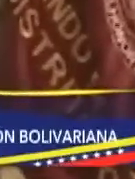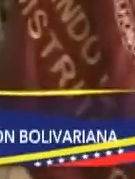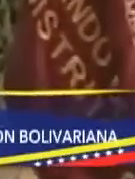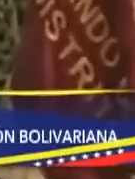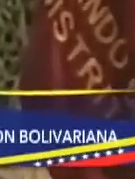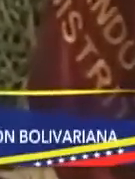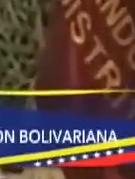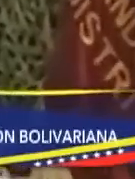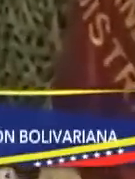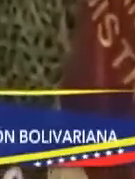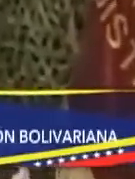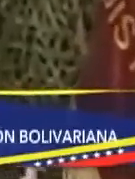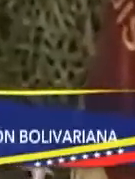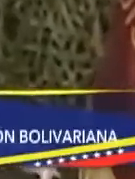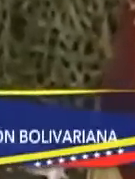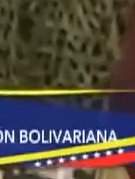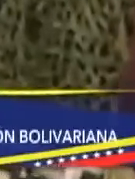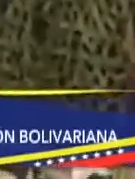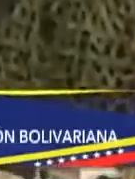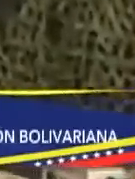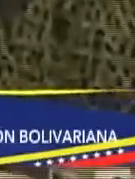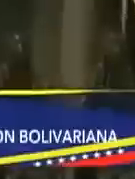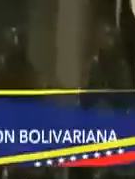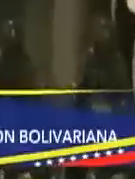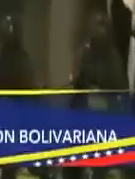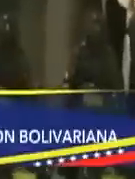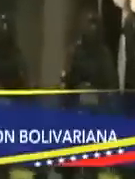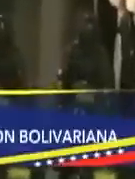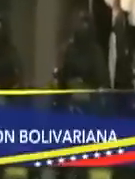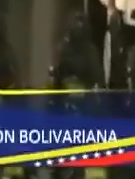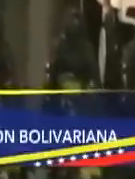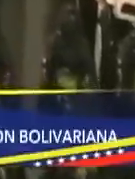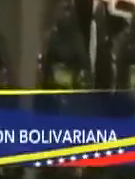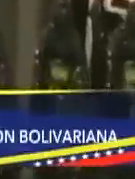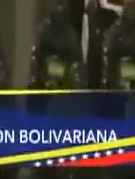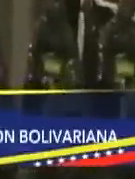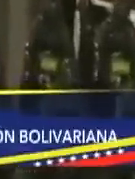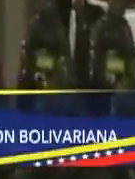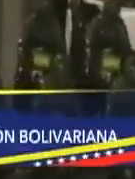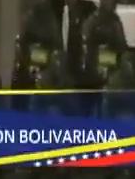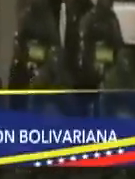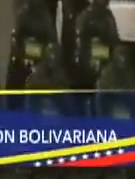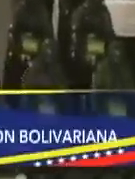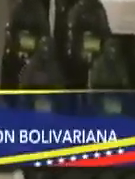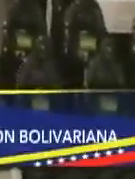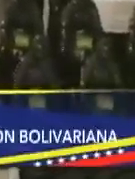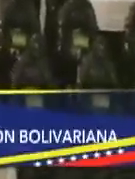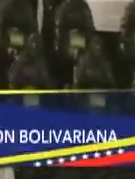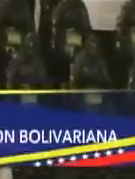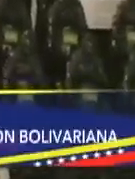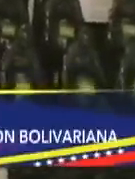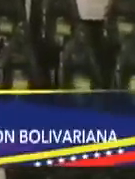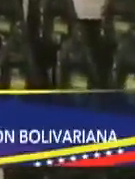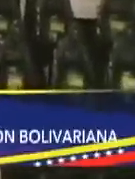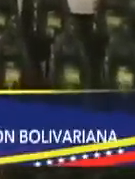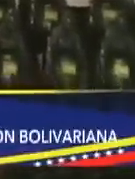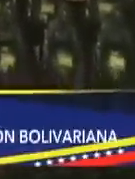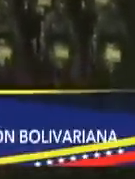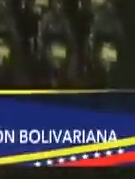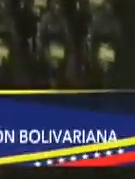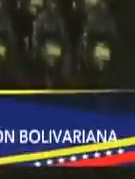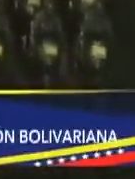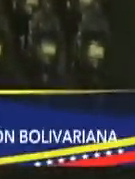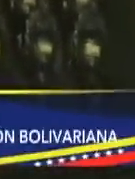los momentos que podemos recordar, es importante destacar, que el 6 de diciembre de 1998 el comandante Chávez obtiene su primera